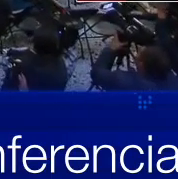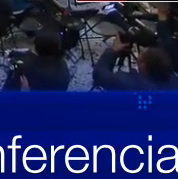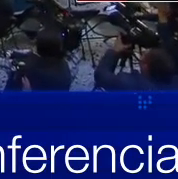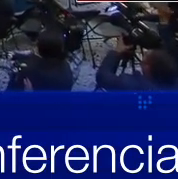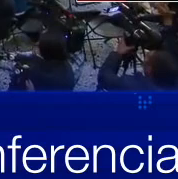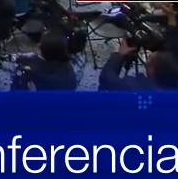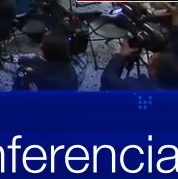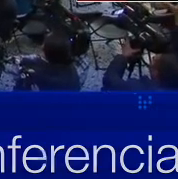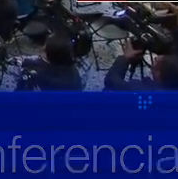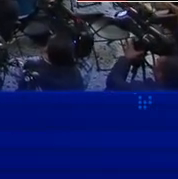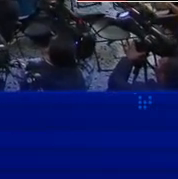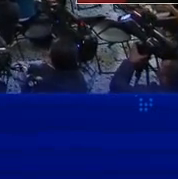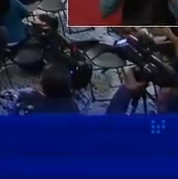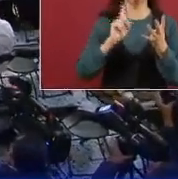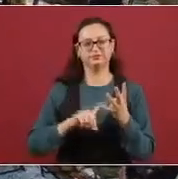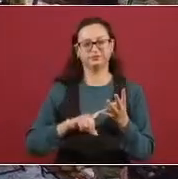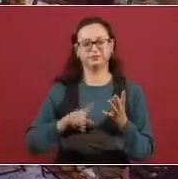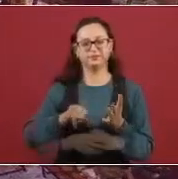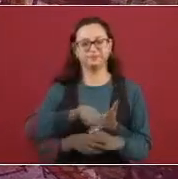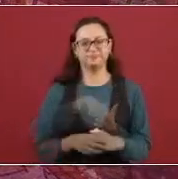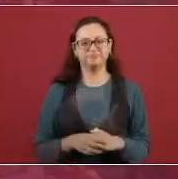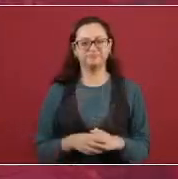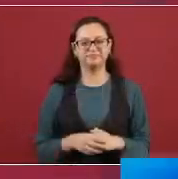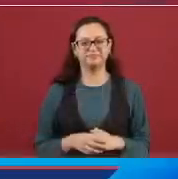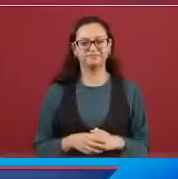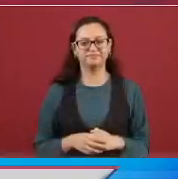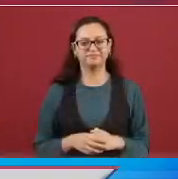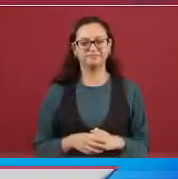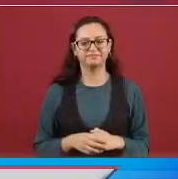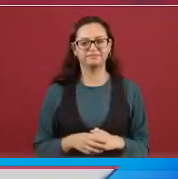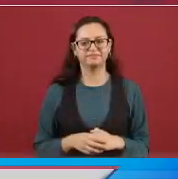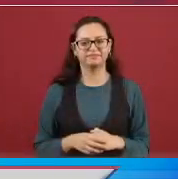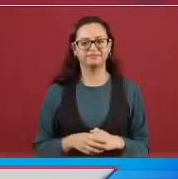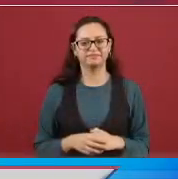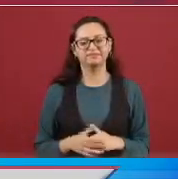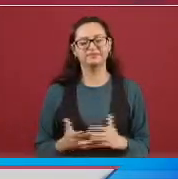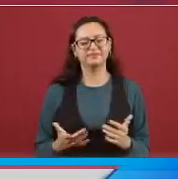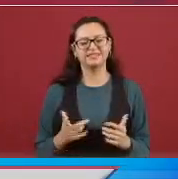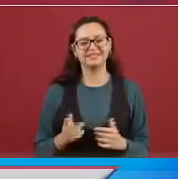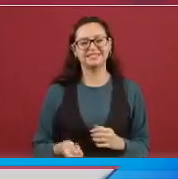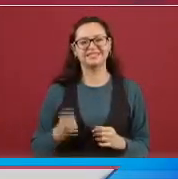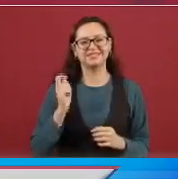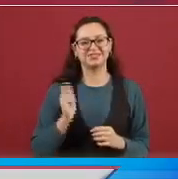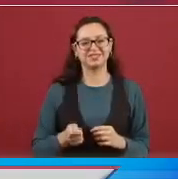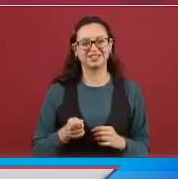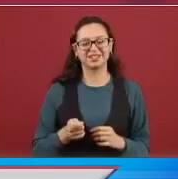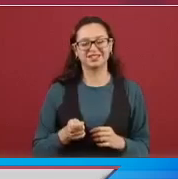Potosí y en Tamaulipas. Programas sociales. Ya